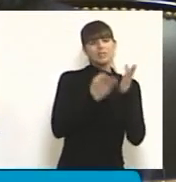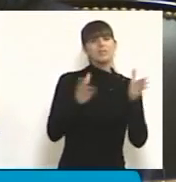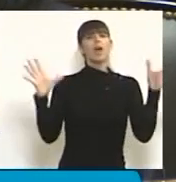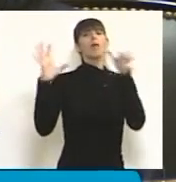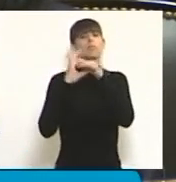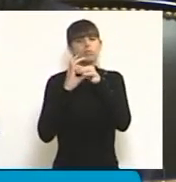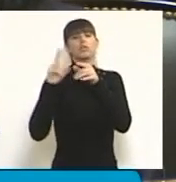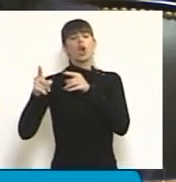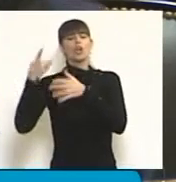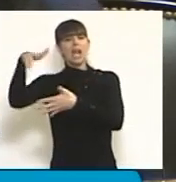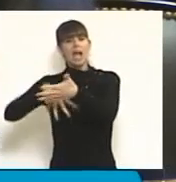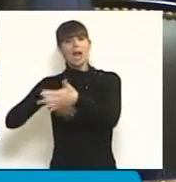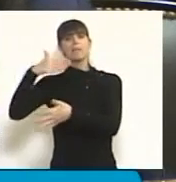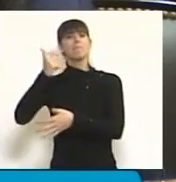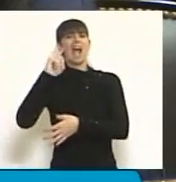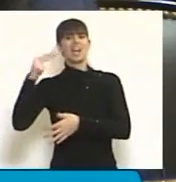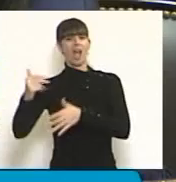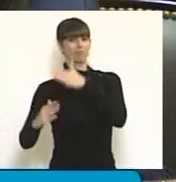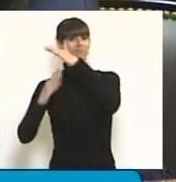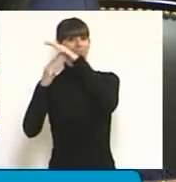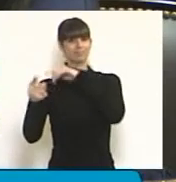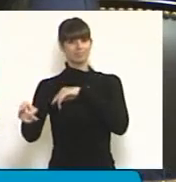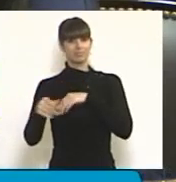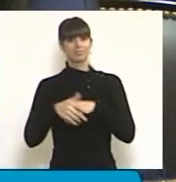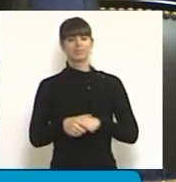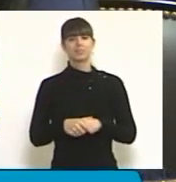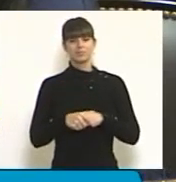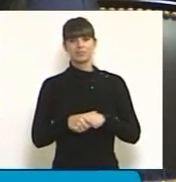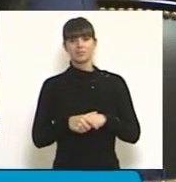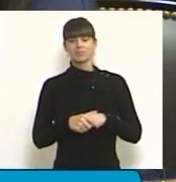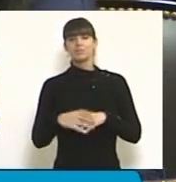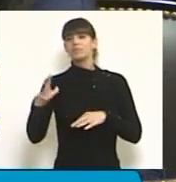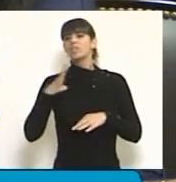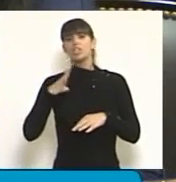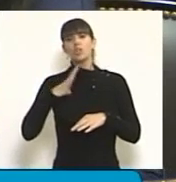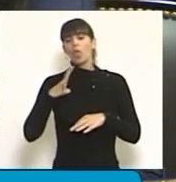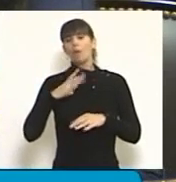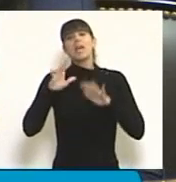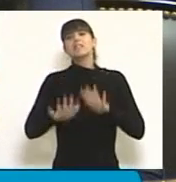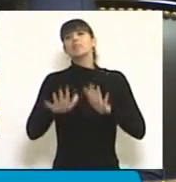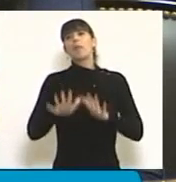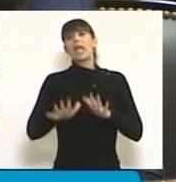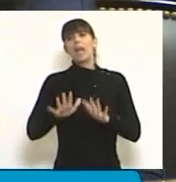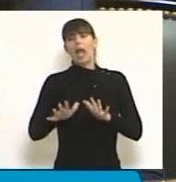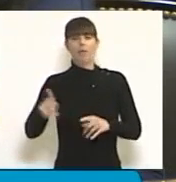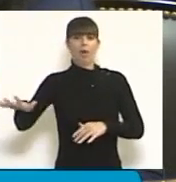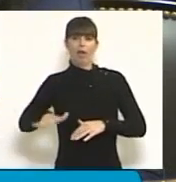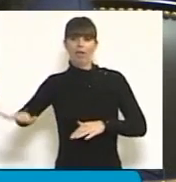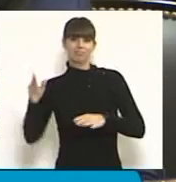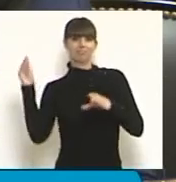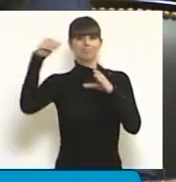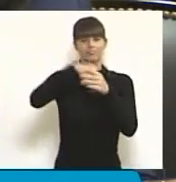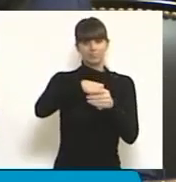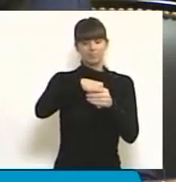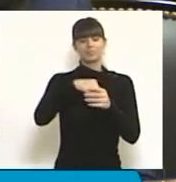Carta Magna, que por supuesto sigue durmiendo el sueño de los justos.